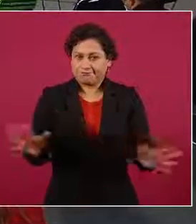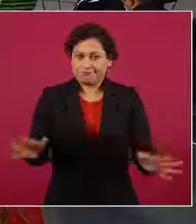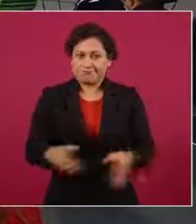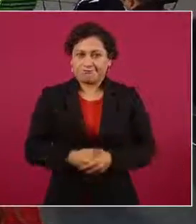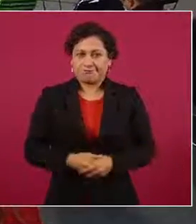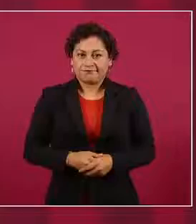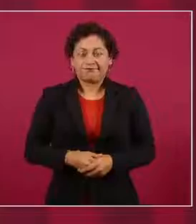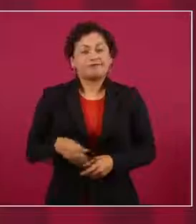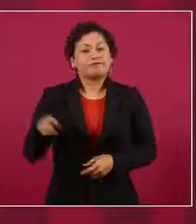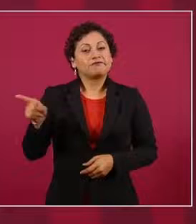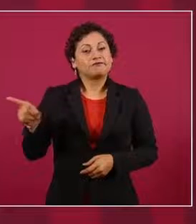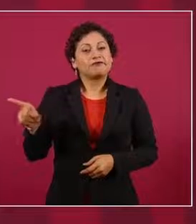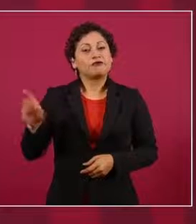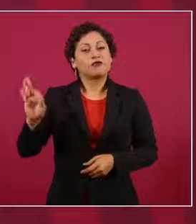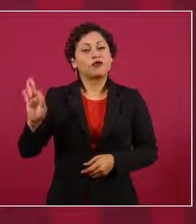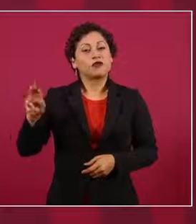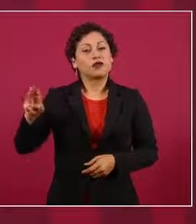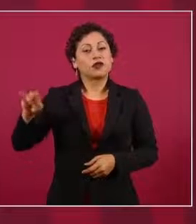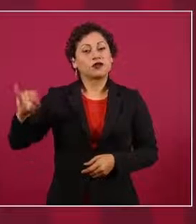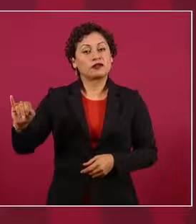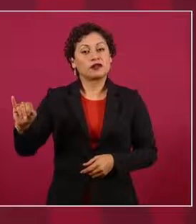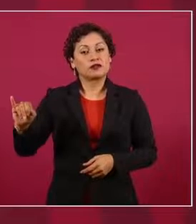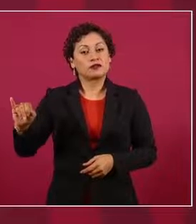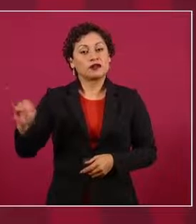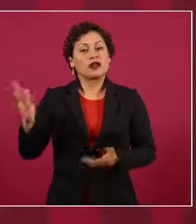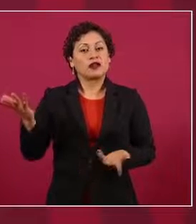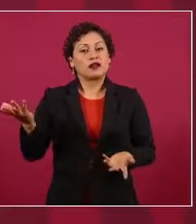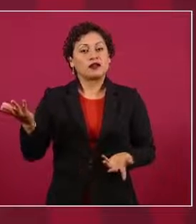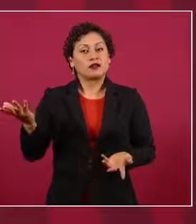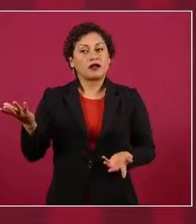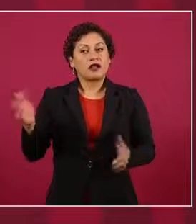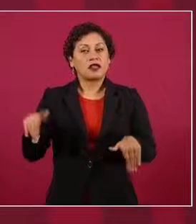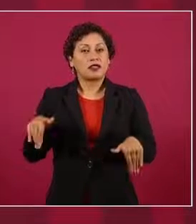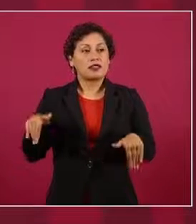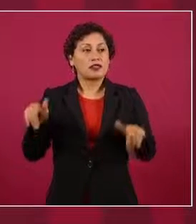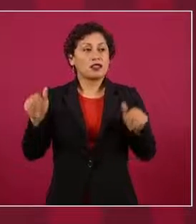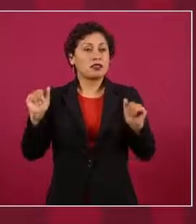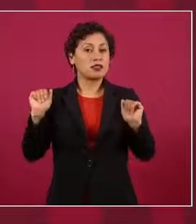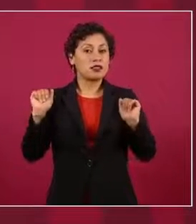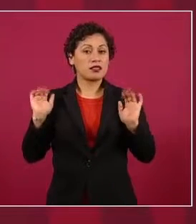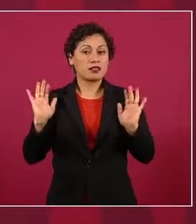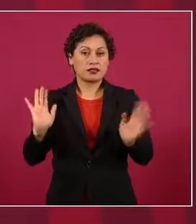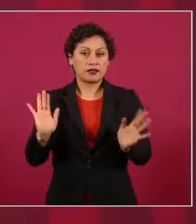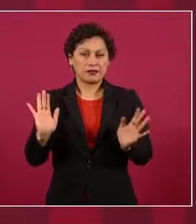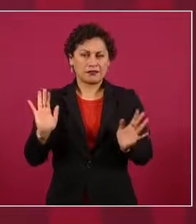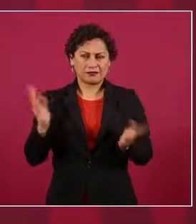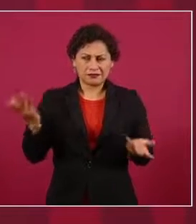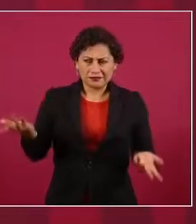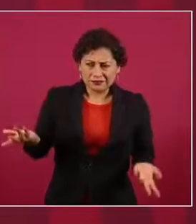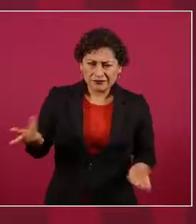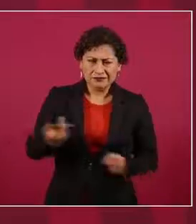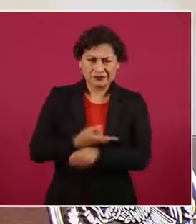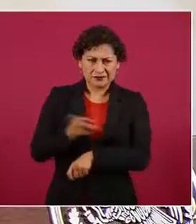y ellos no aceptan su responsabilidad